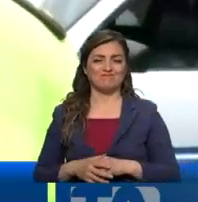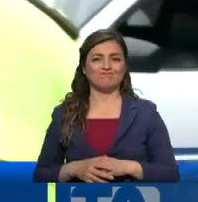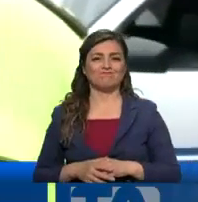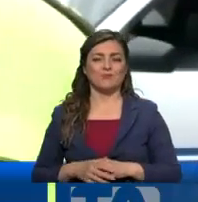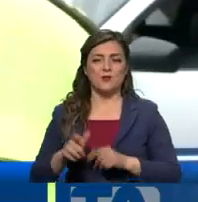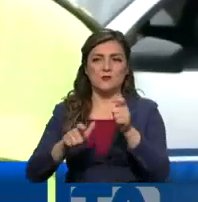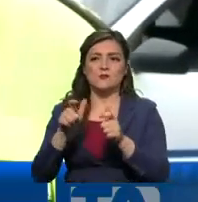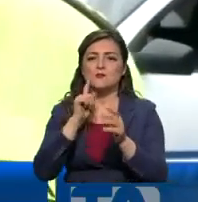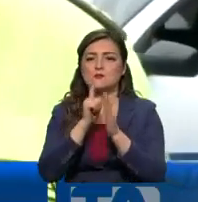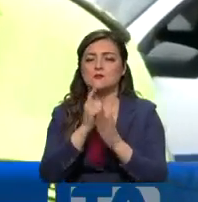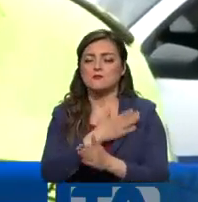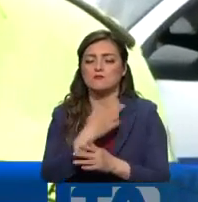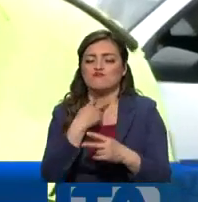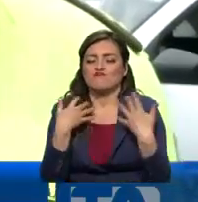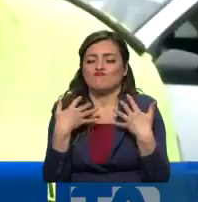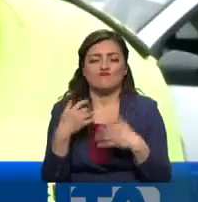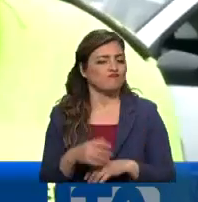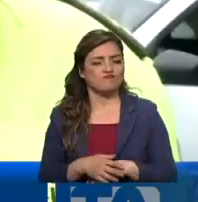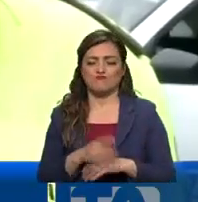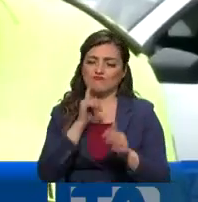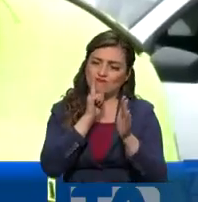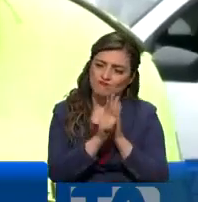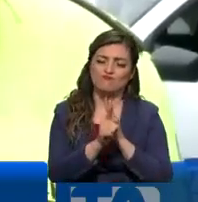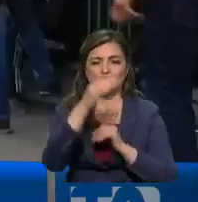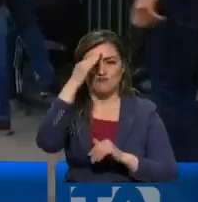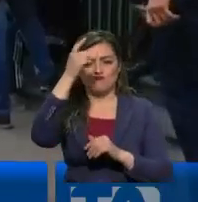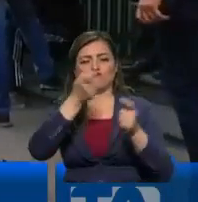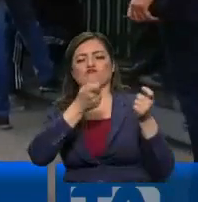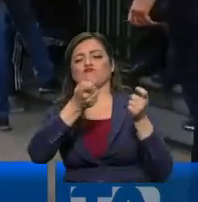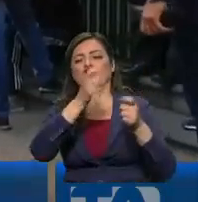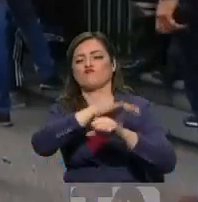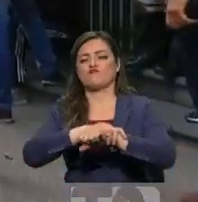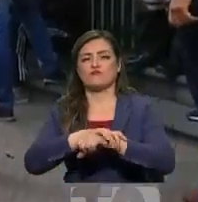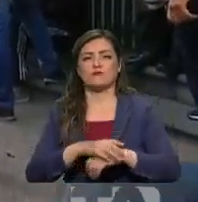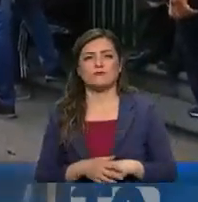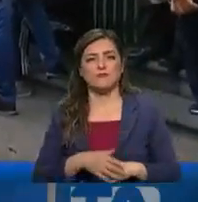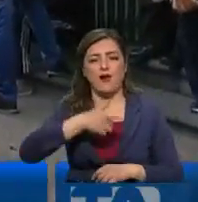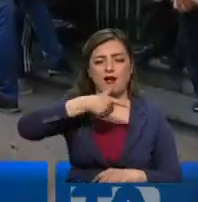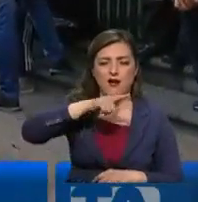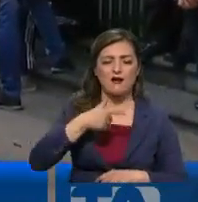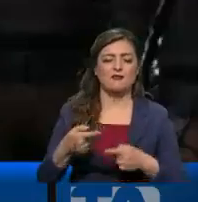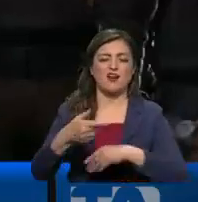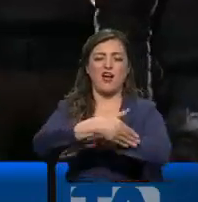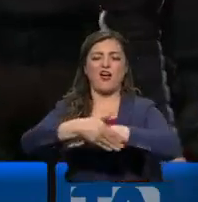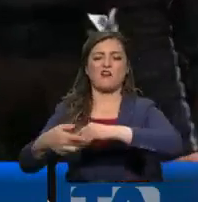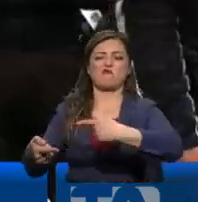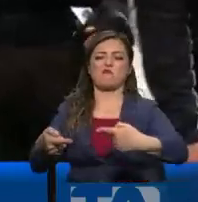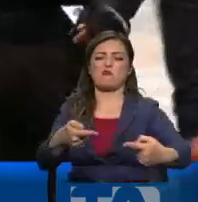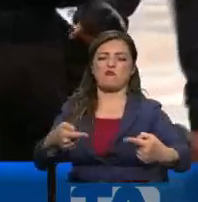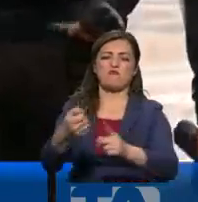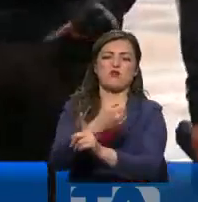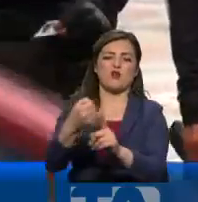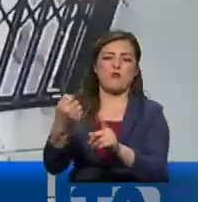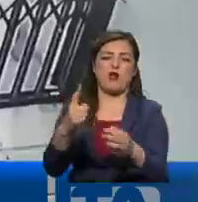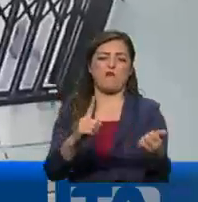denuncie y no tenga temor en denunciar, para nosotros poder actuar a tiempo. La ingesta de alcohol y las riñas callejeras son detonantes de